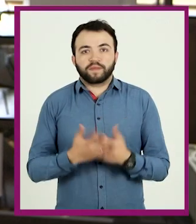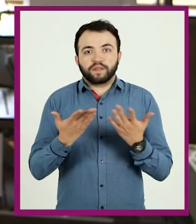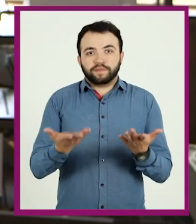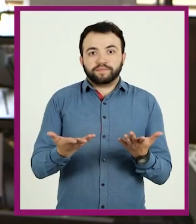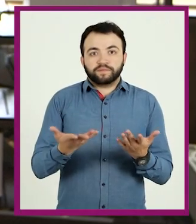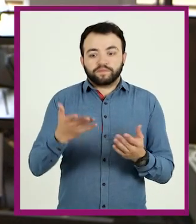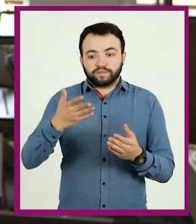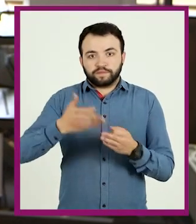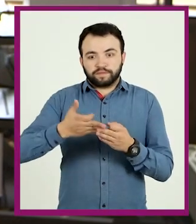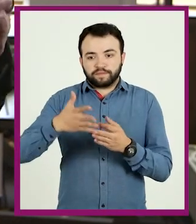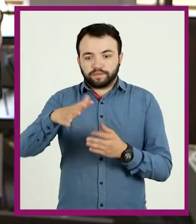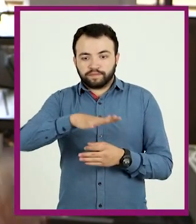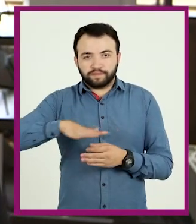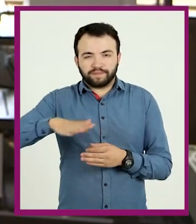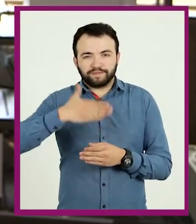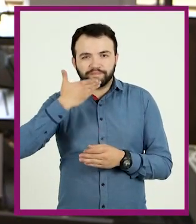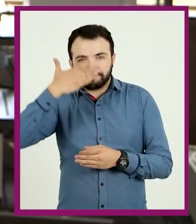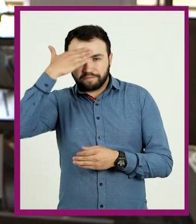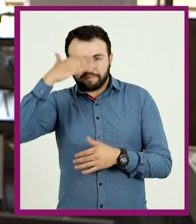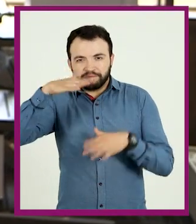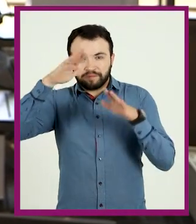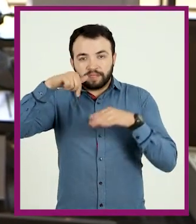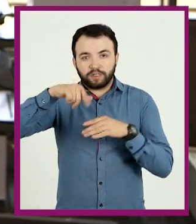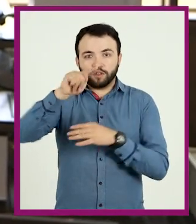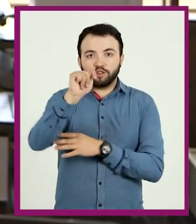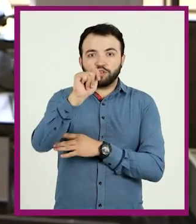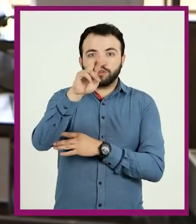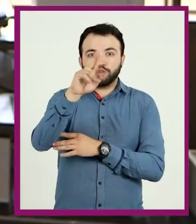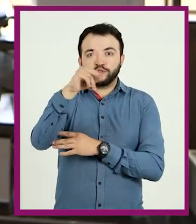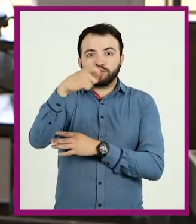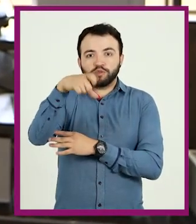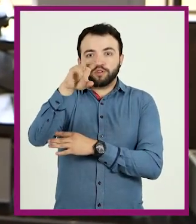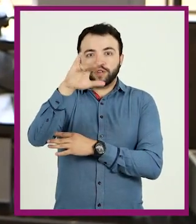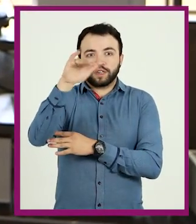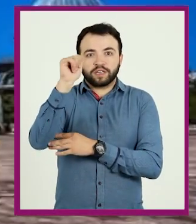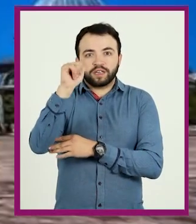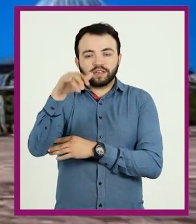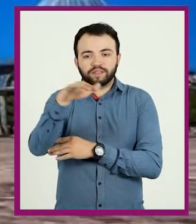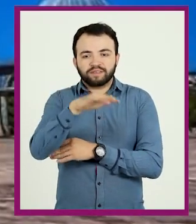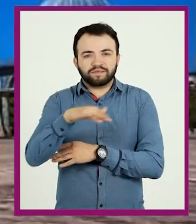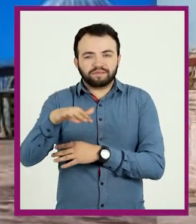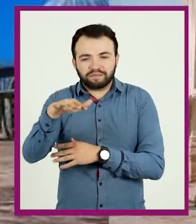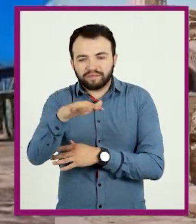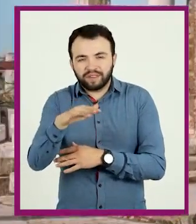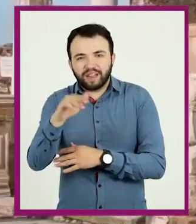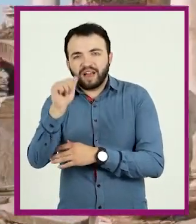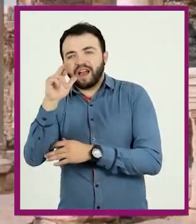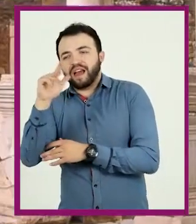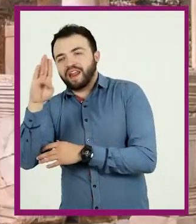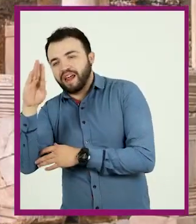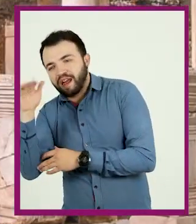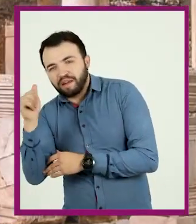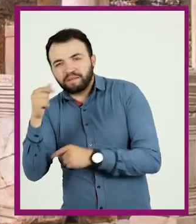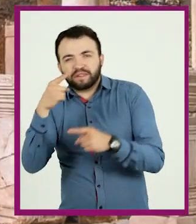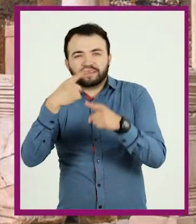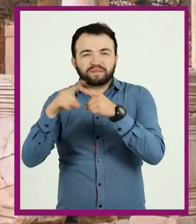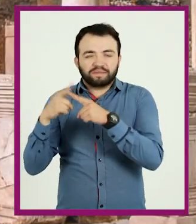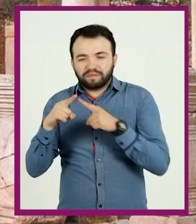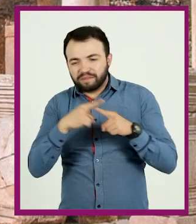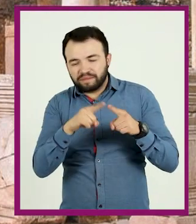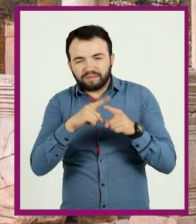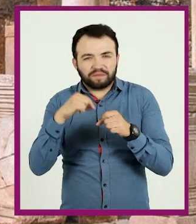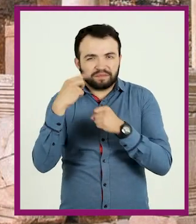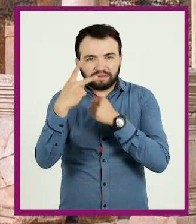Pues estamos en el Medio Oriente, a saber, esto es Turquía, es Irán y todo el mundo árabe, desde Arabia Saudita, Egipto, Siria,